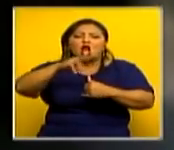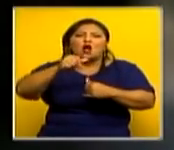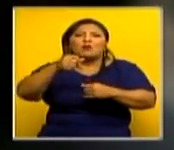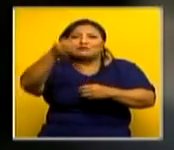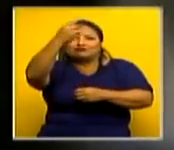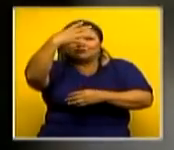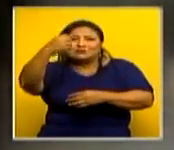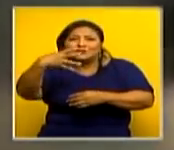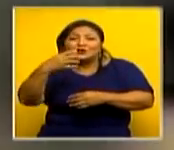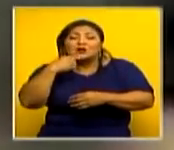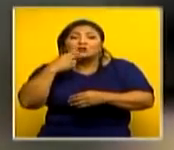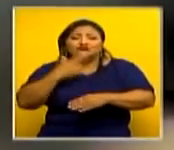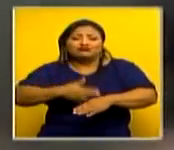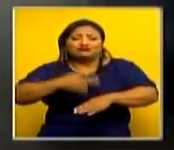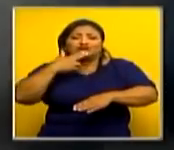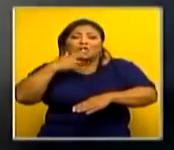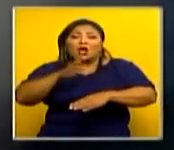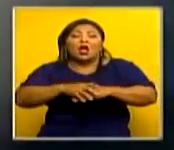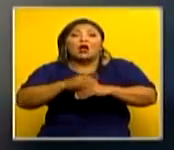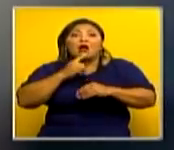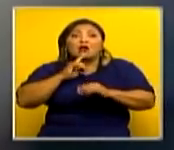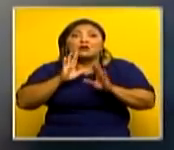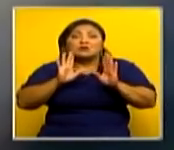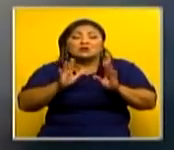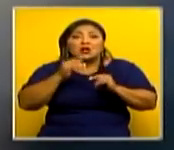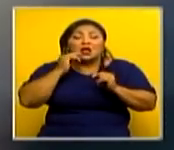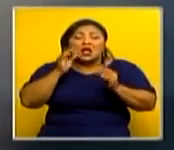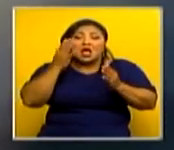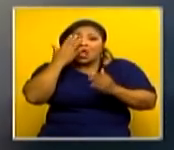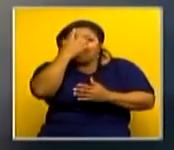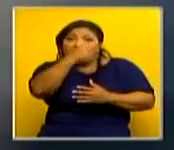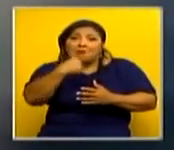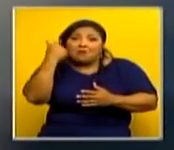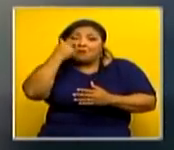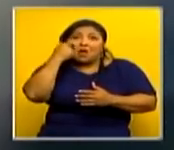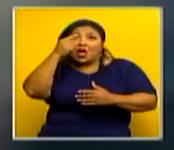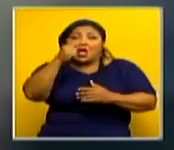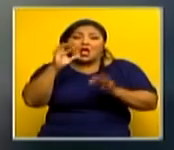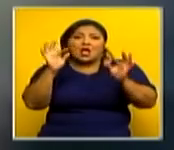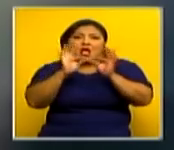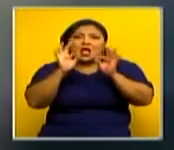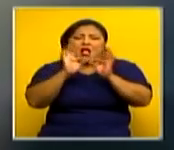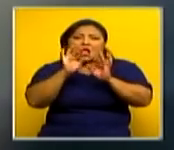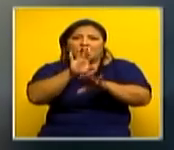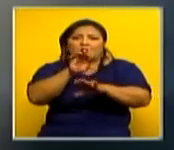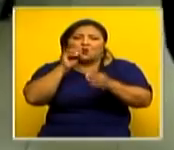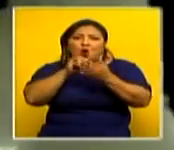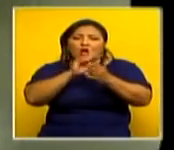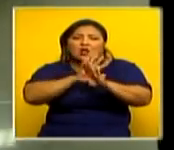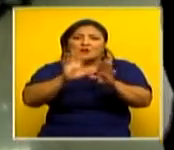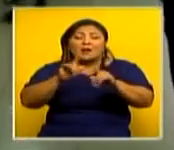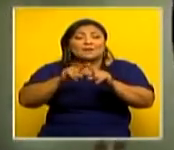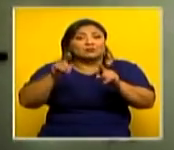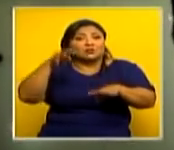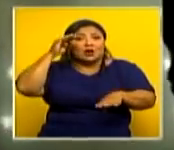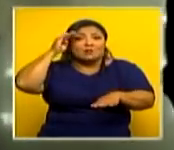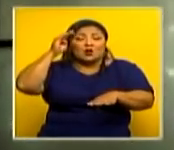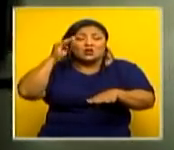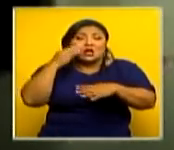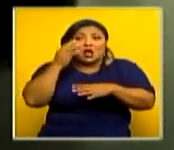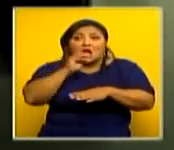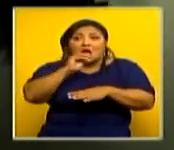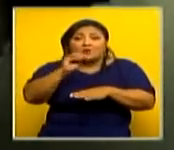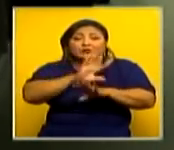con armas de fuego y su imagen estaba viralizada en redes sociales. La policía tuvo